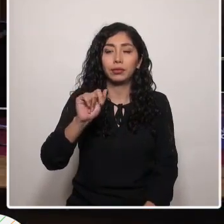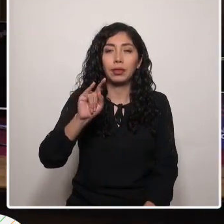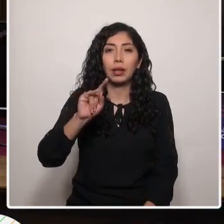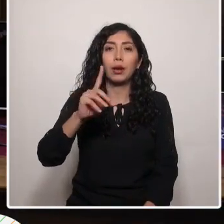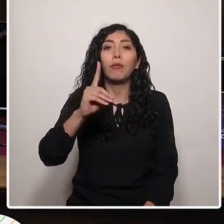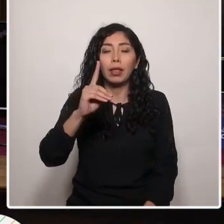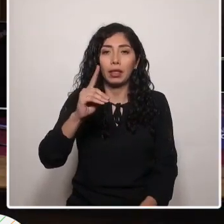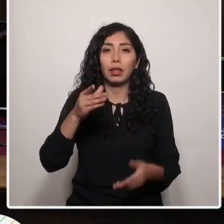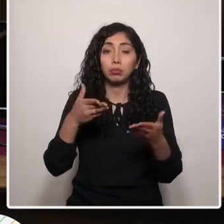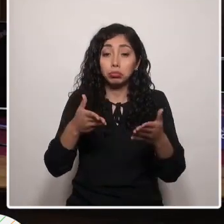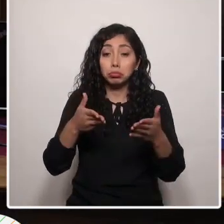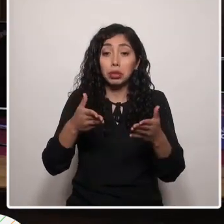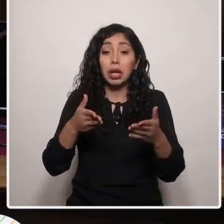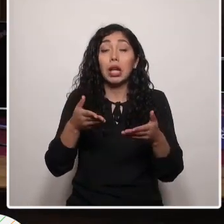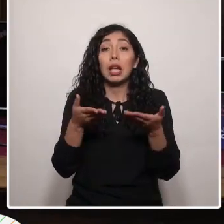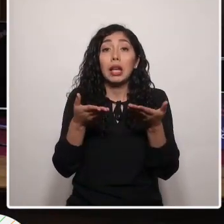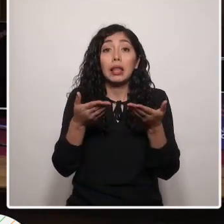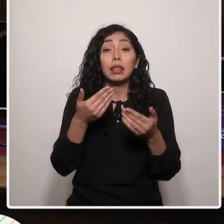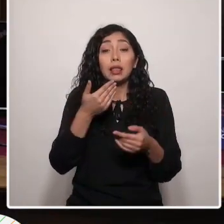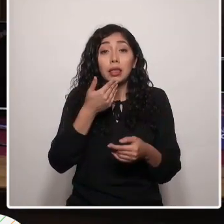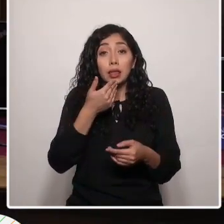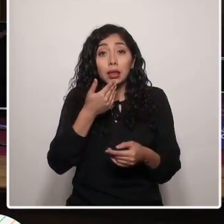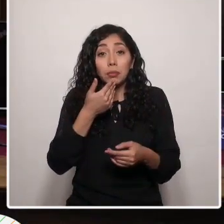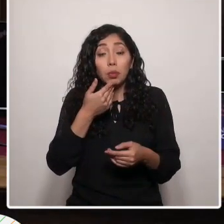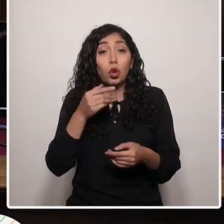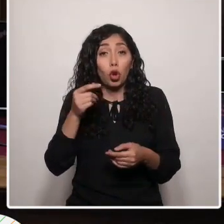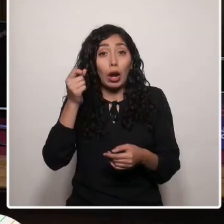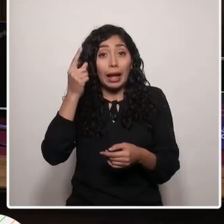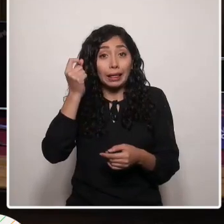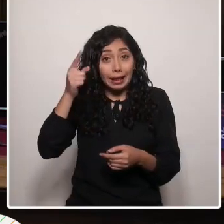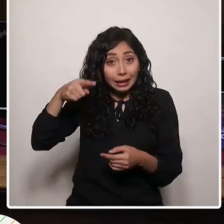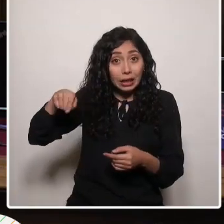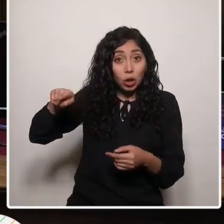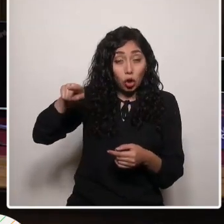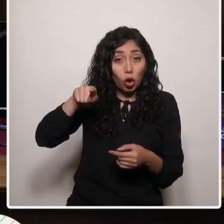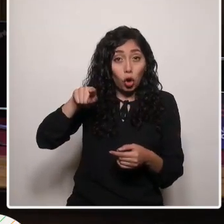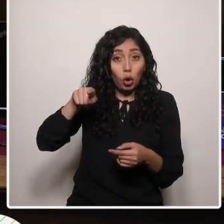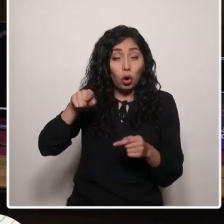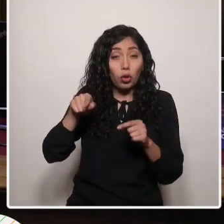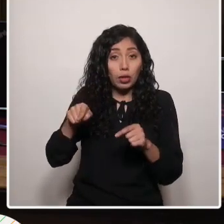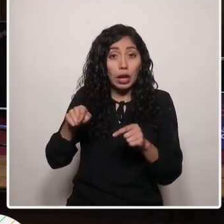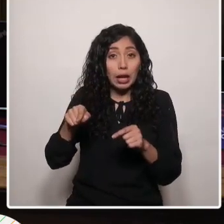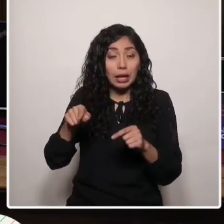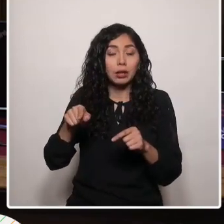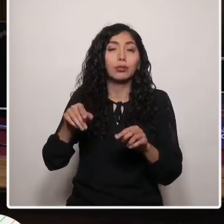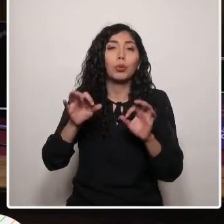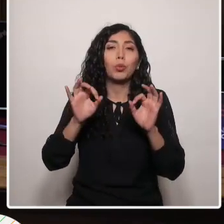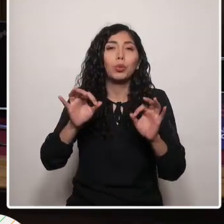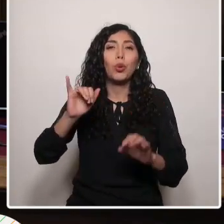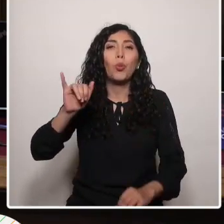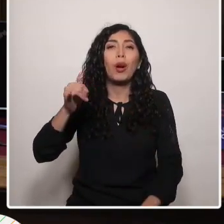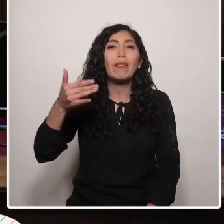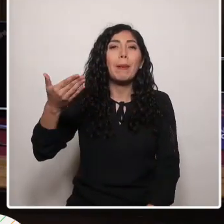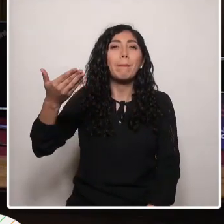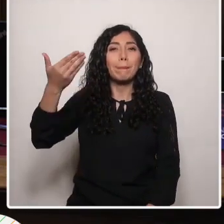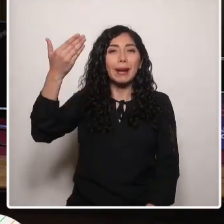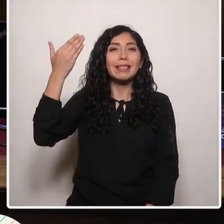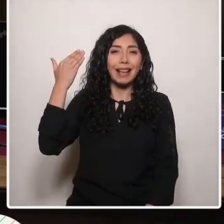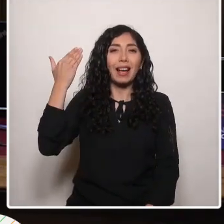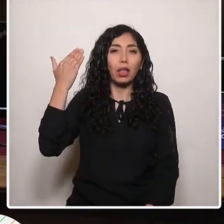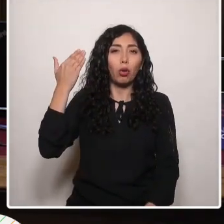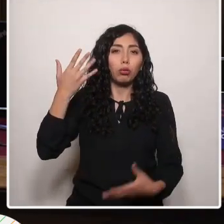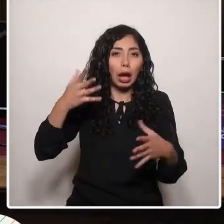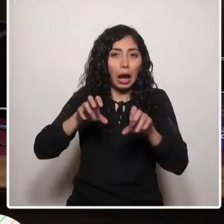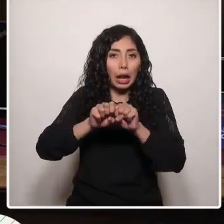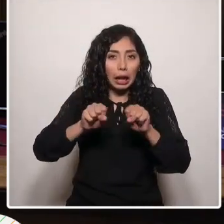Secretario, más allá de efectivamente la interpretación que hizo el Pleno el día jueves, que en el fondo decía